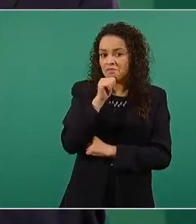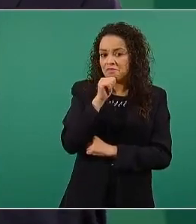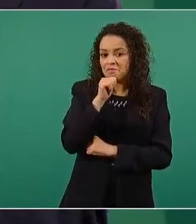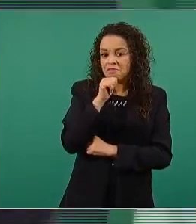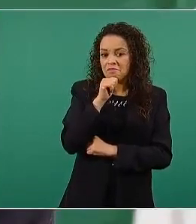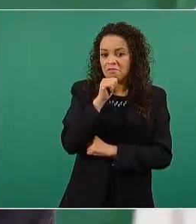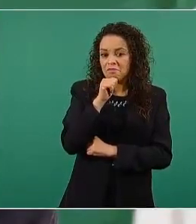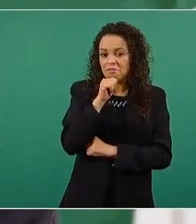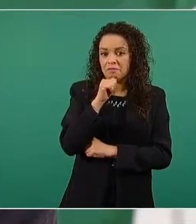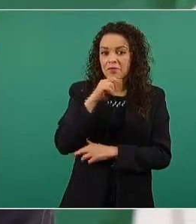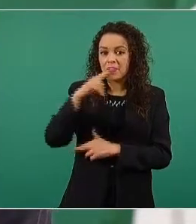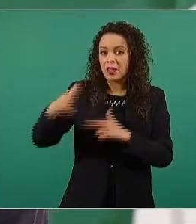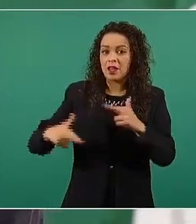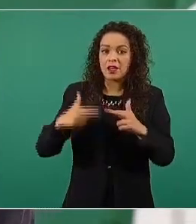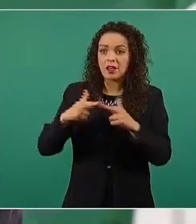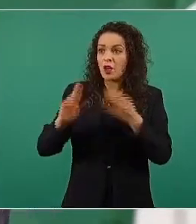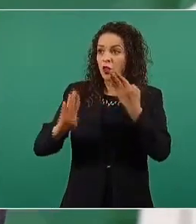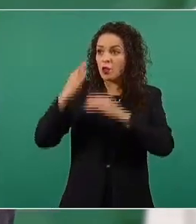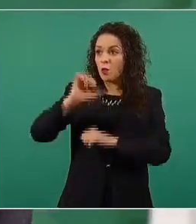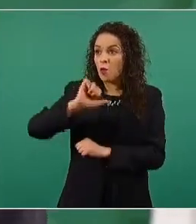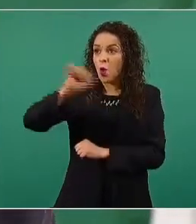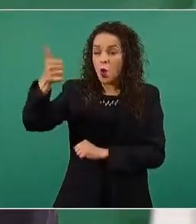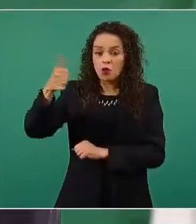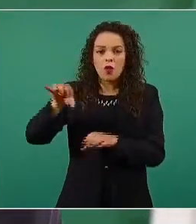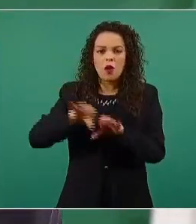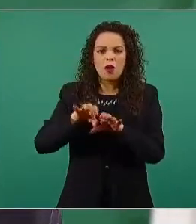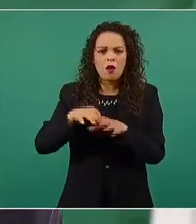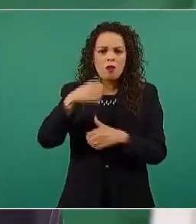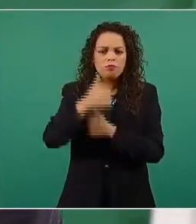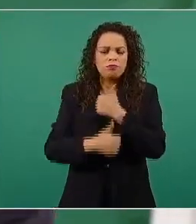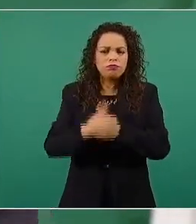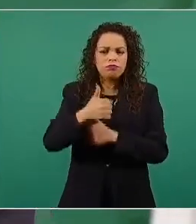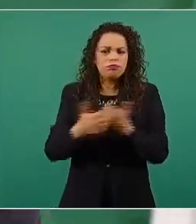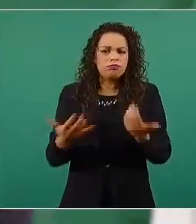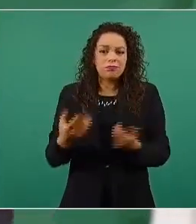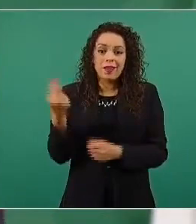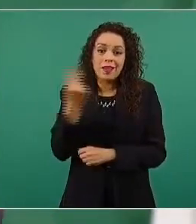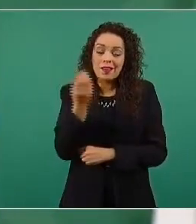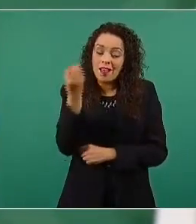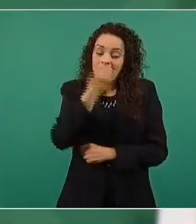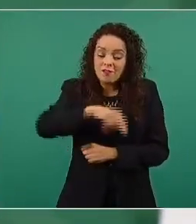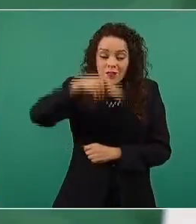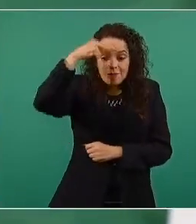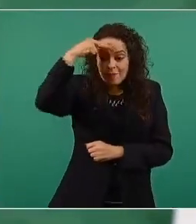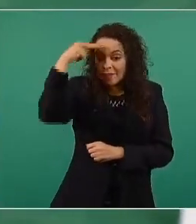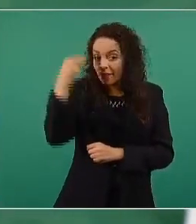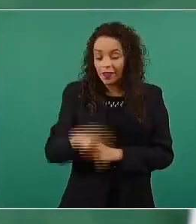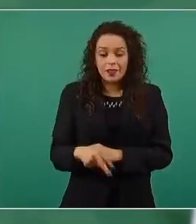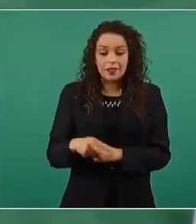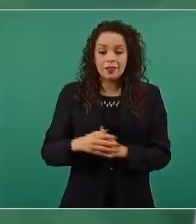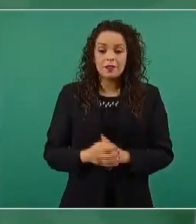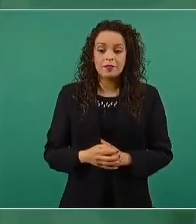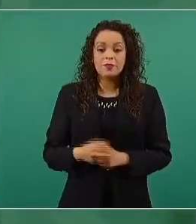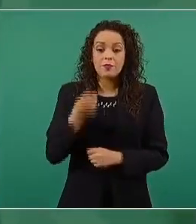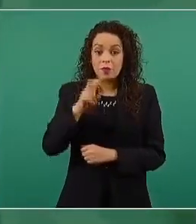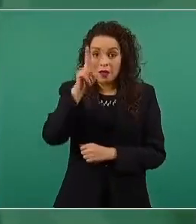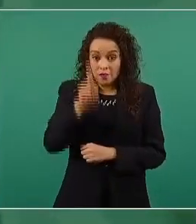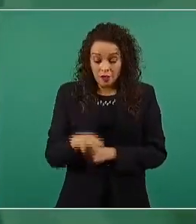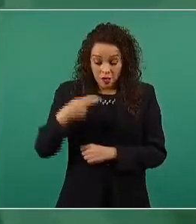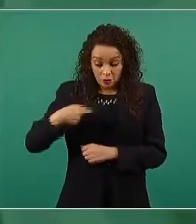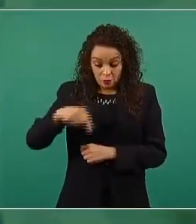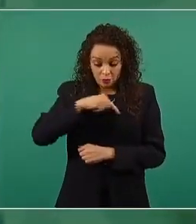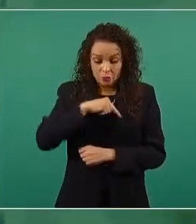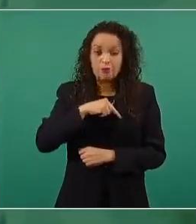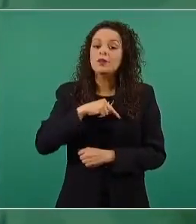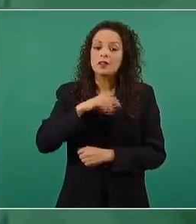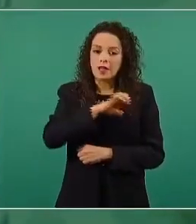con otras regiones del mundo sin México. Entonces tenemos un lugar especial, por